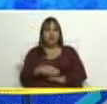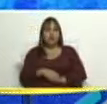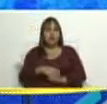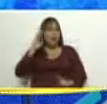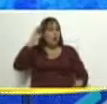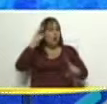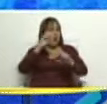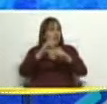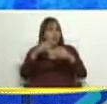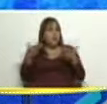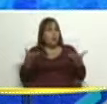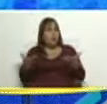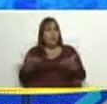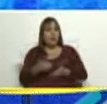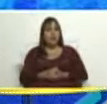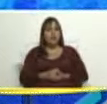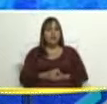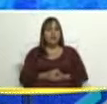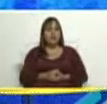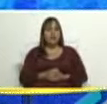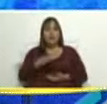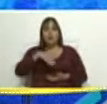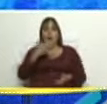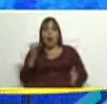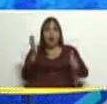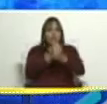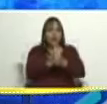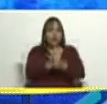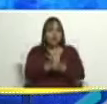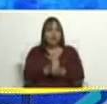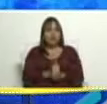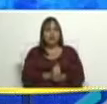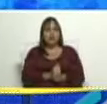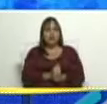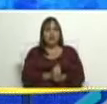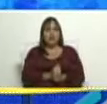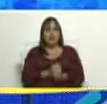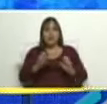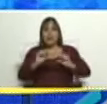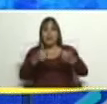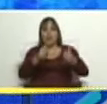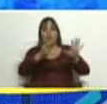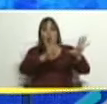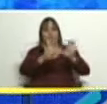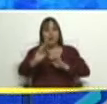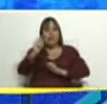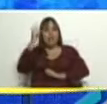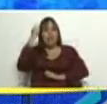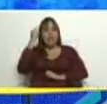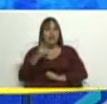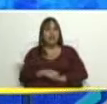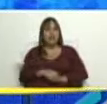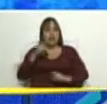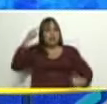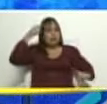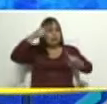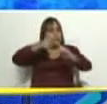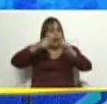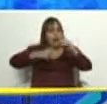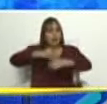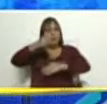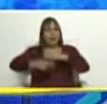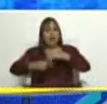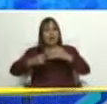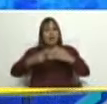meta es lograr en los primeros 90 días llegar a este plan especial